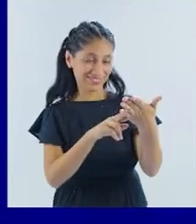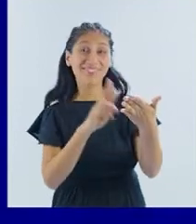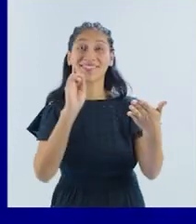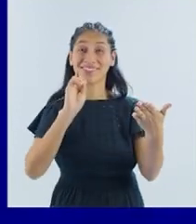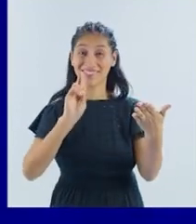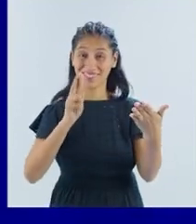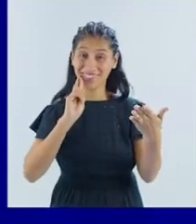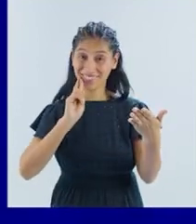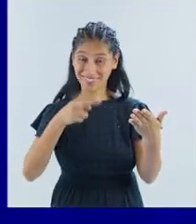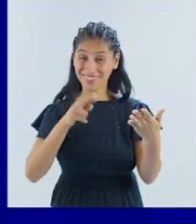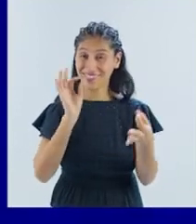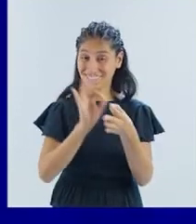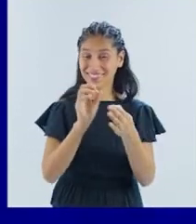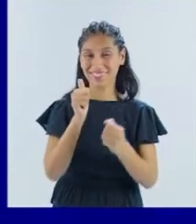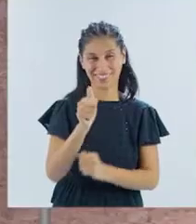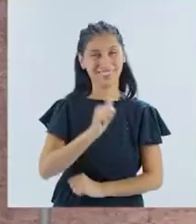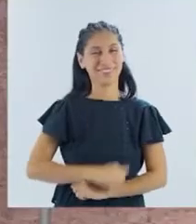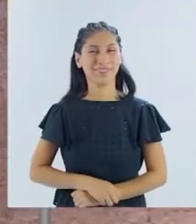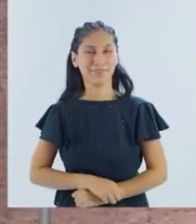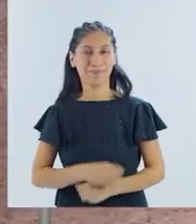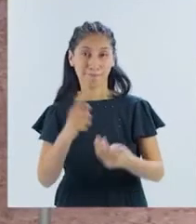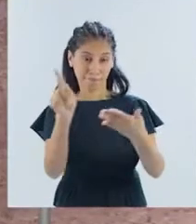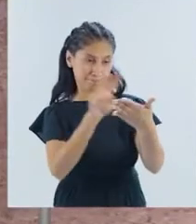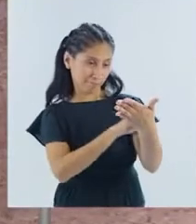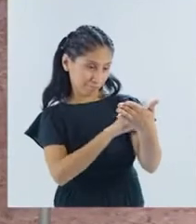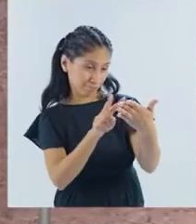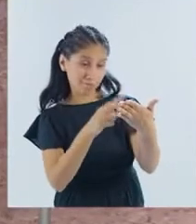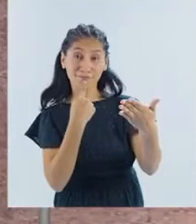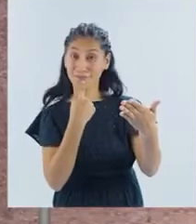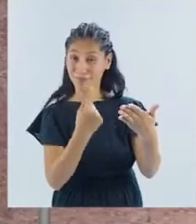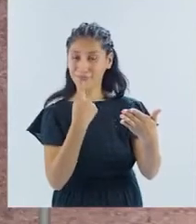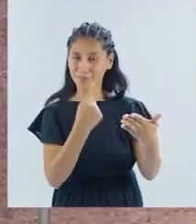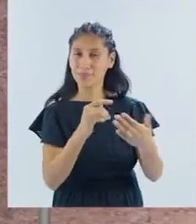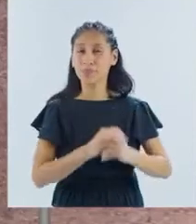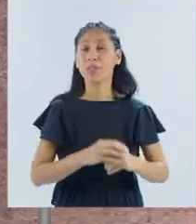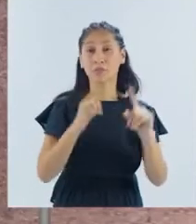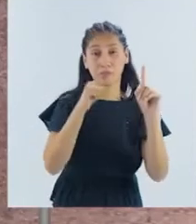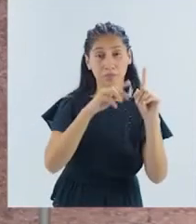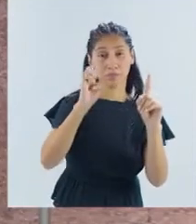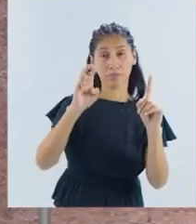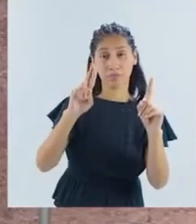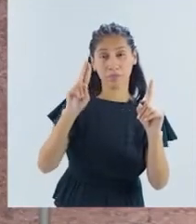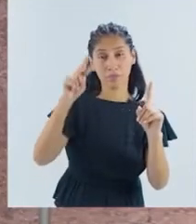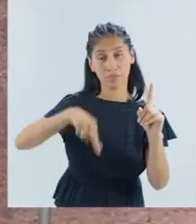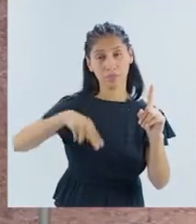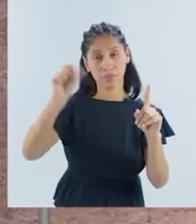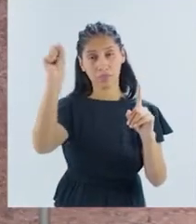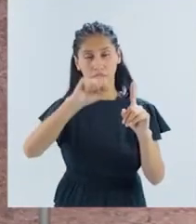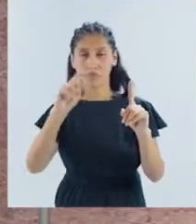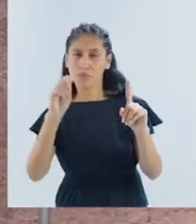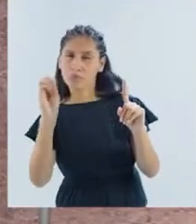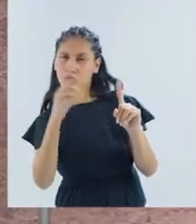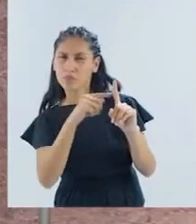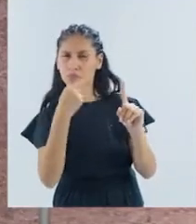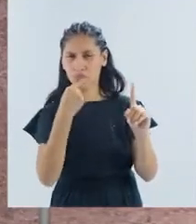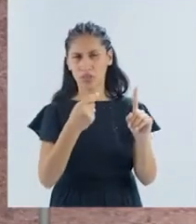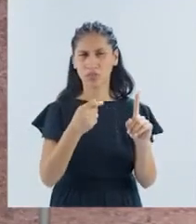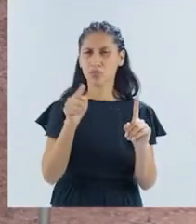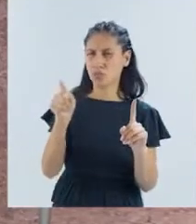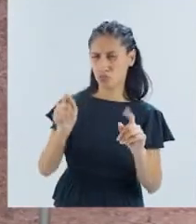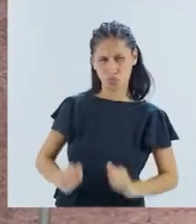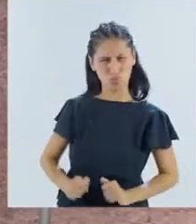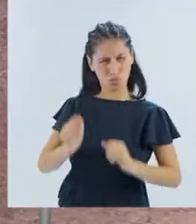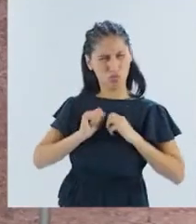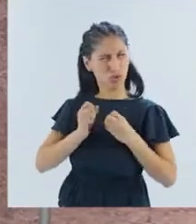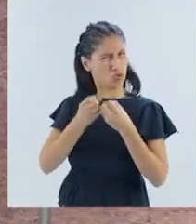Cori. Esa es la respuesta correcta, porque, como tú muy bien lo has indicado, Ernesto manifiesta que quien no ha descubierto